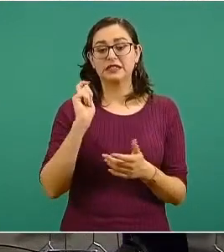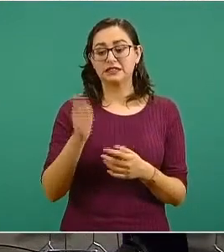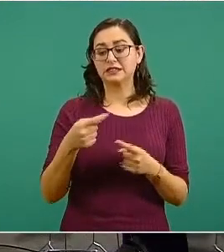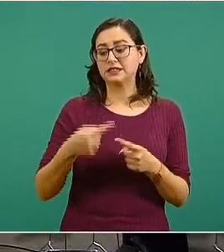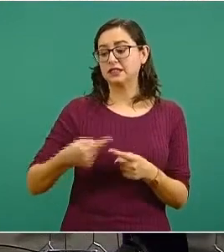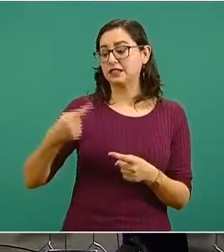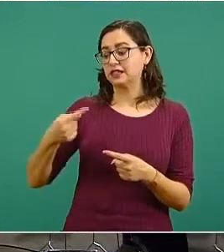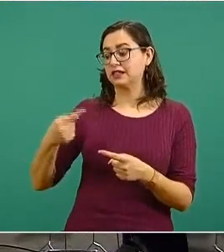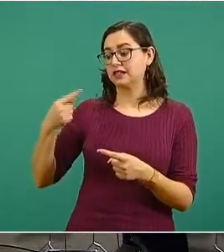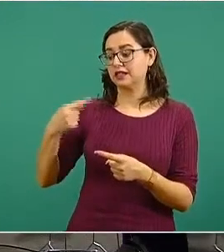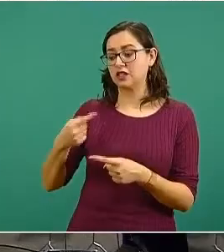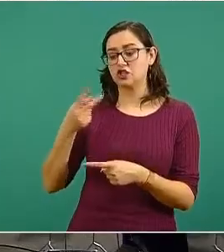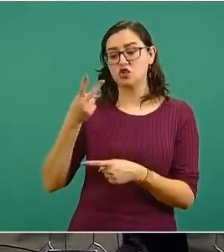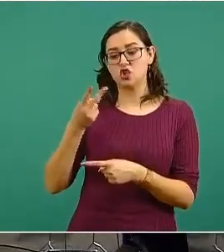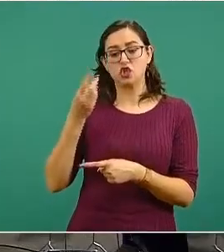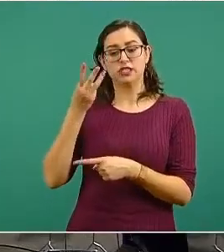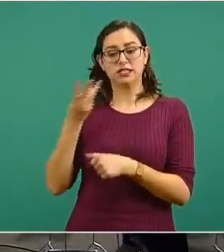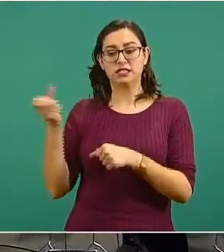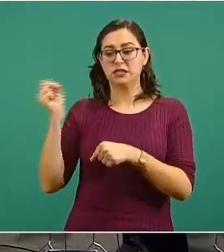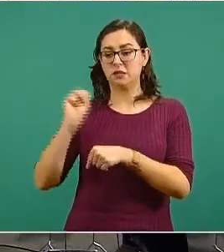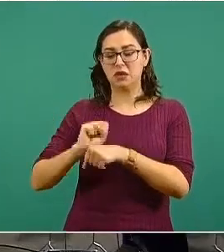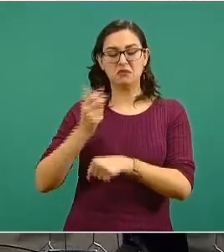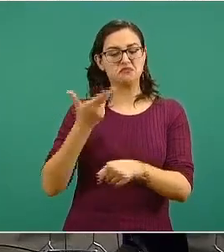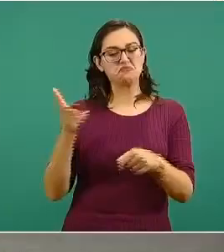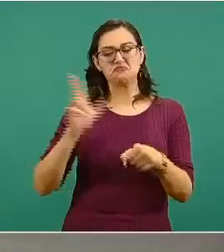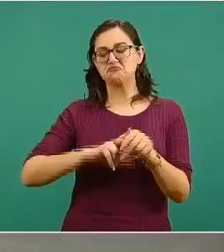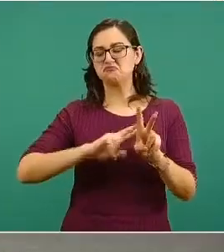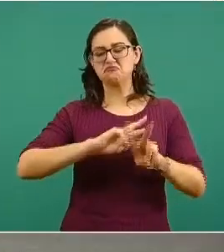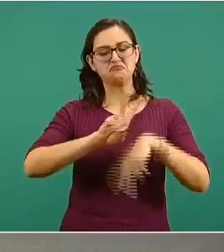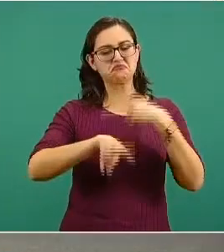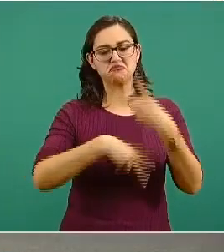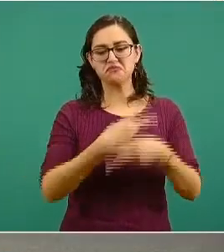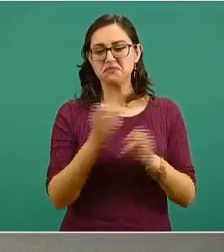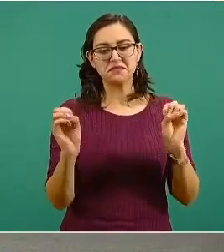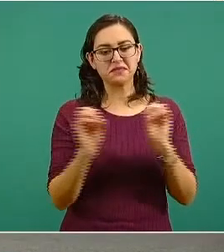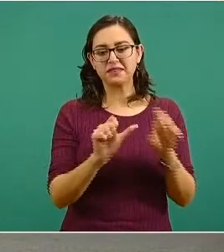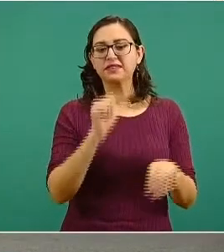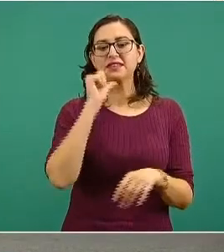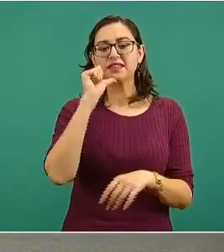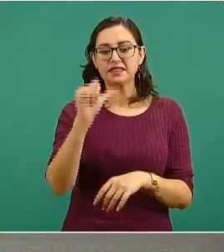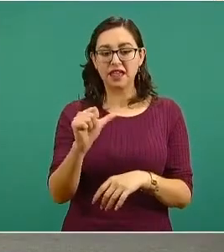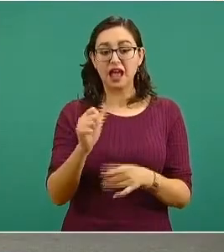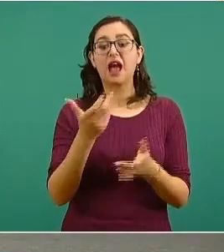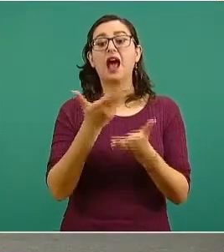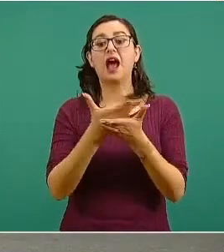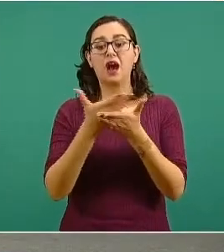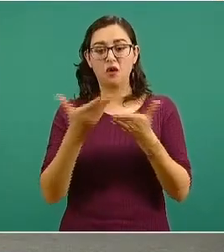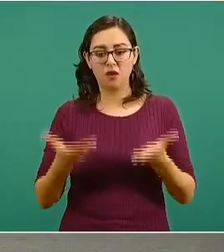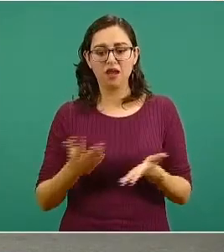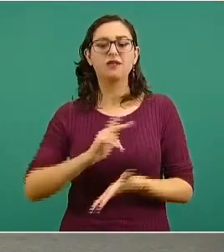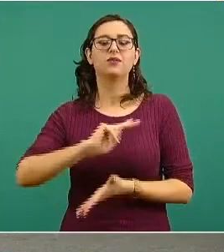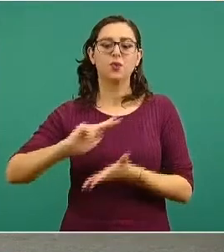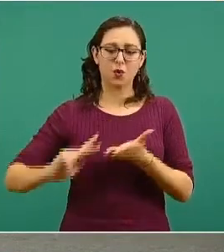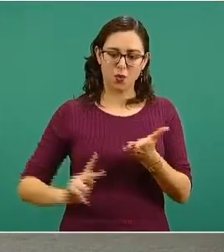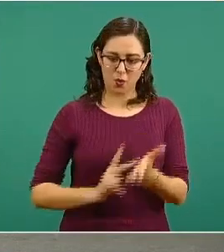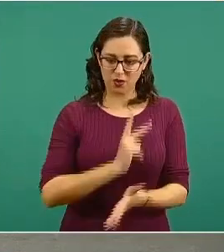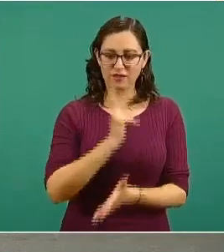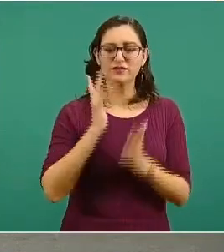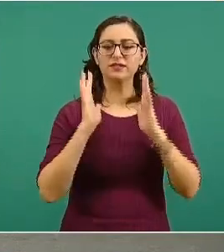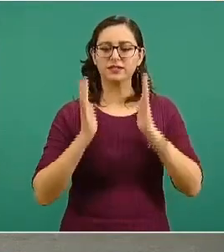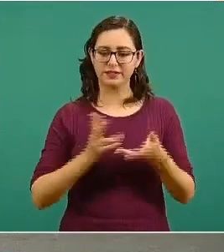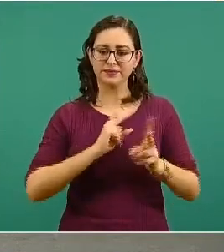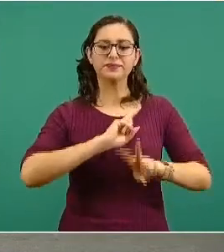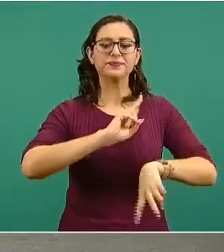a recibir atención médica y que ahora requieren de